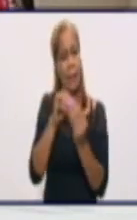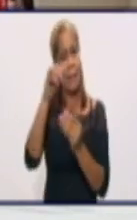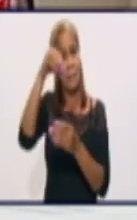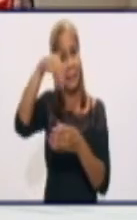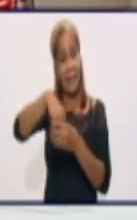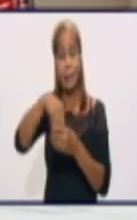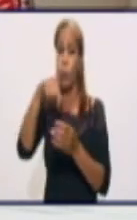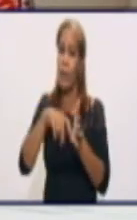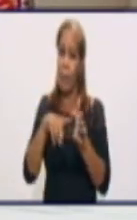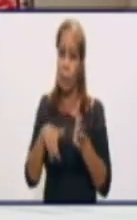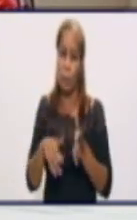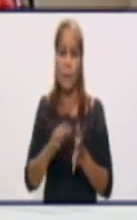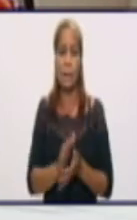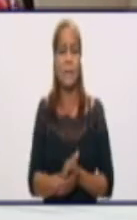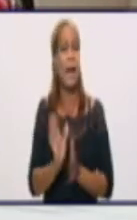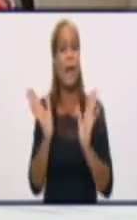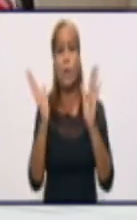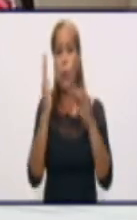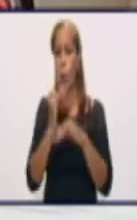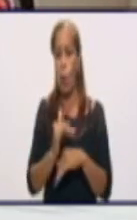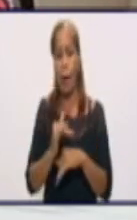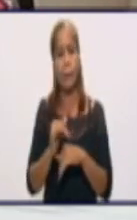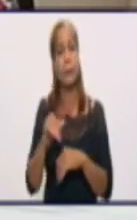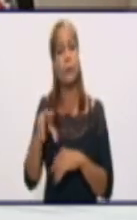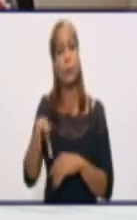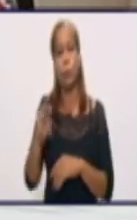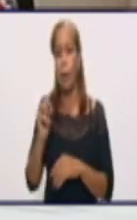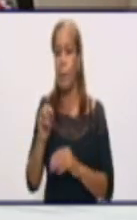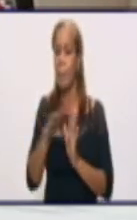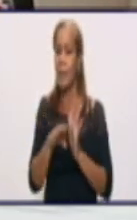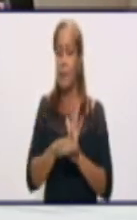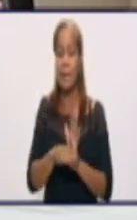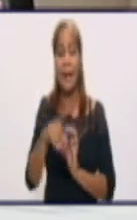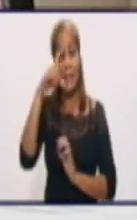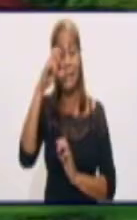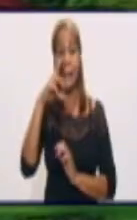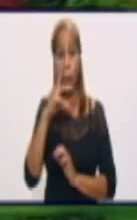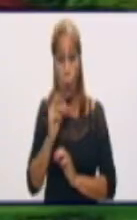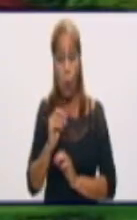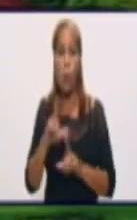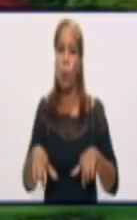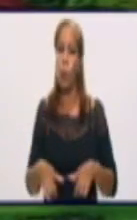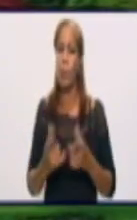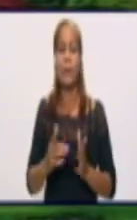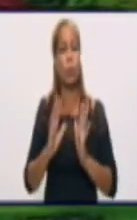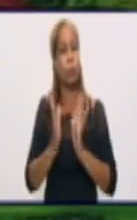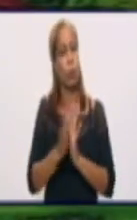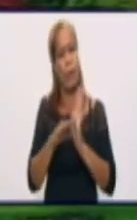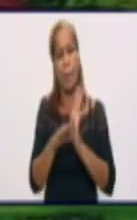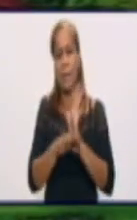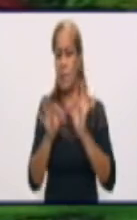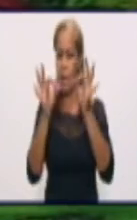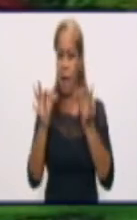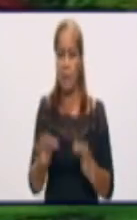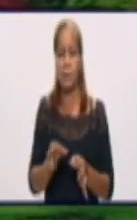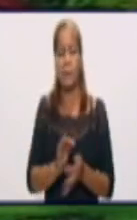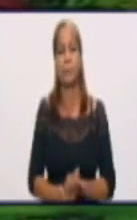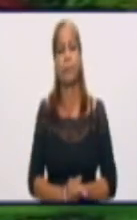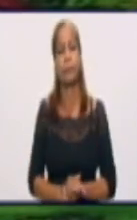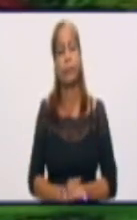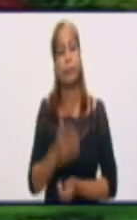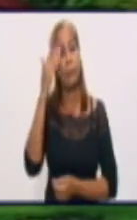no hay introducción de nuevas medidas, es sencillamente cumplir con lo que ya está establecido. Doctora, muchísimas gracias por habernos acompañado en la emisión de este